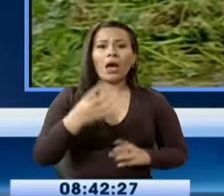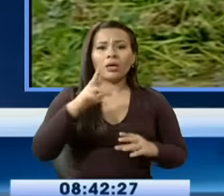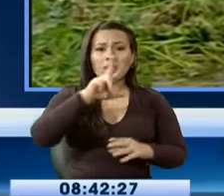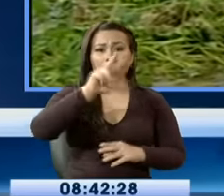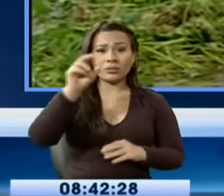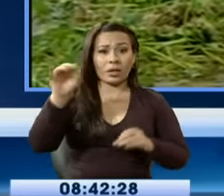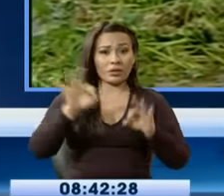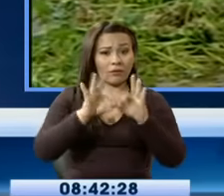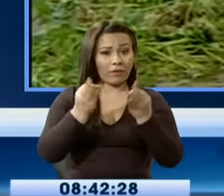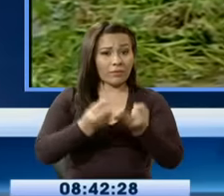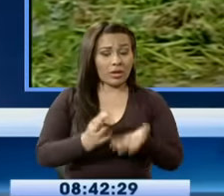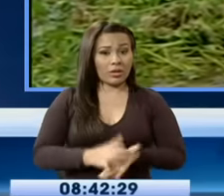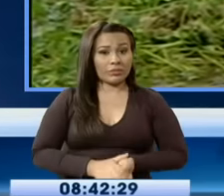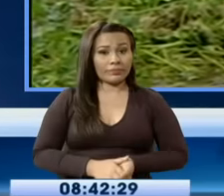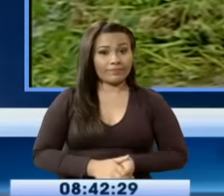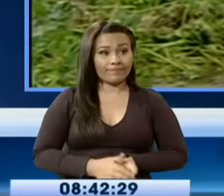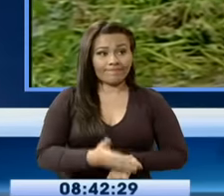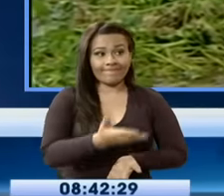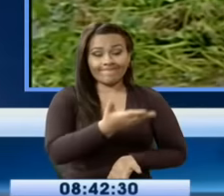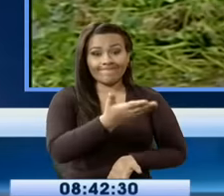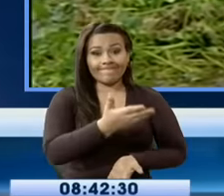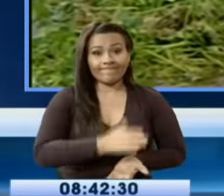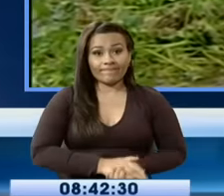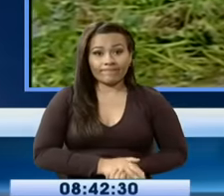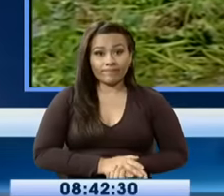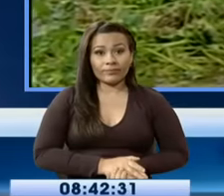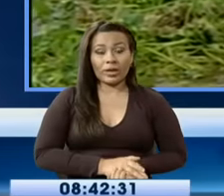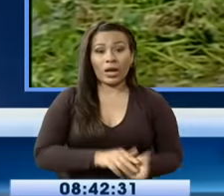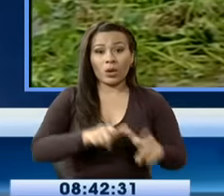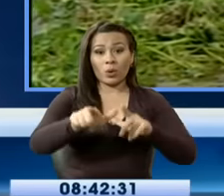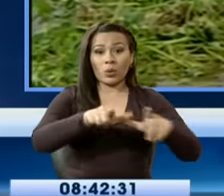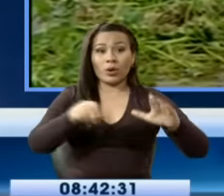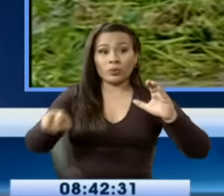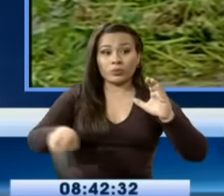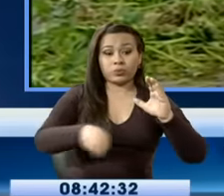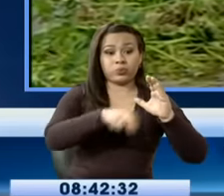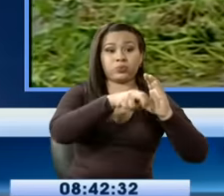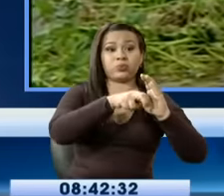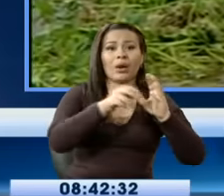por si acaso. Imagínate. Parece que los albergues van a resultar pequeños.